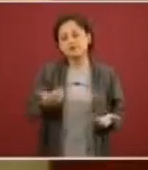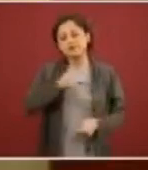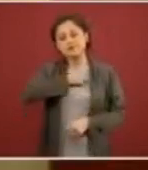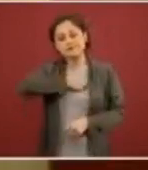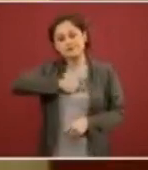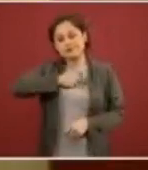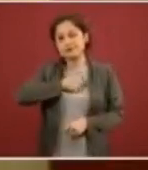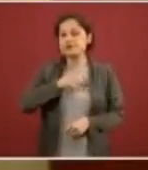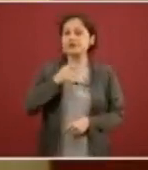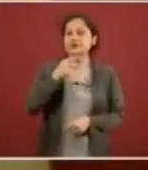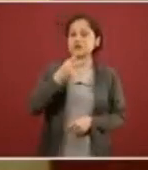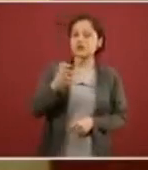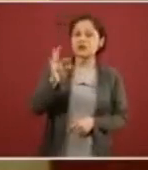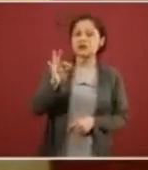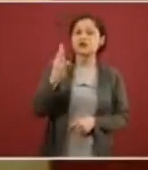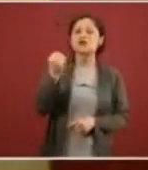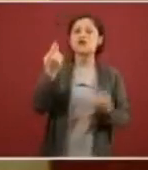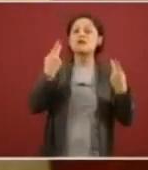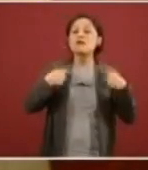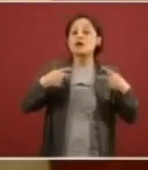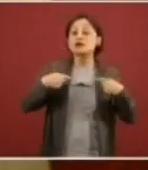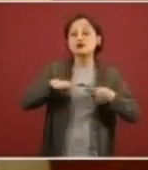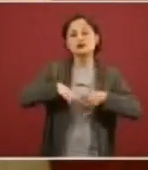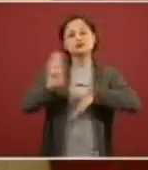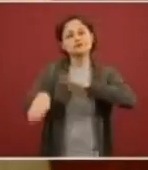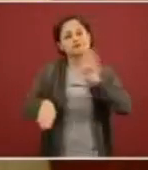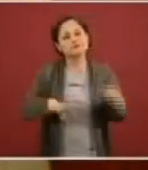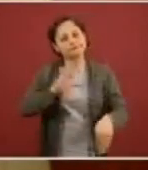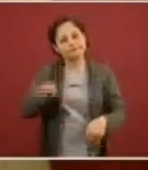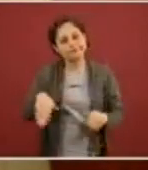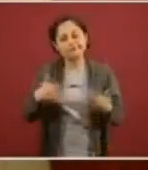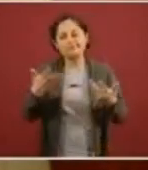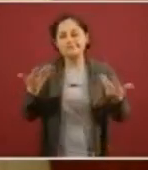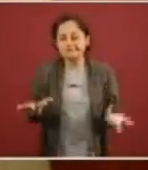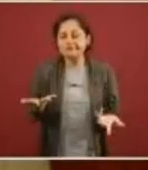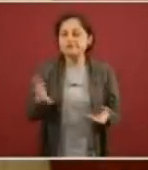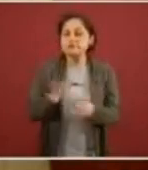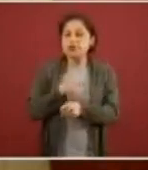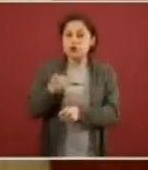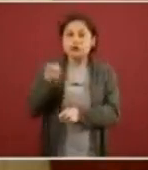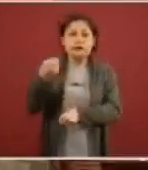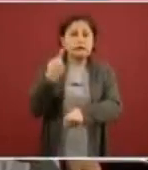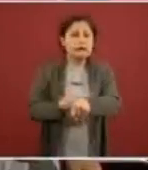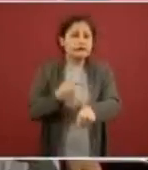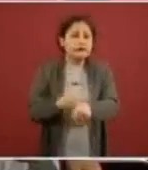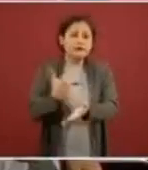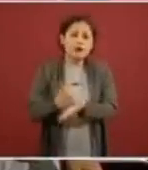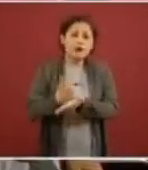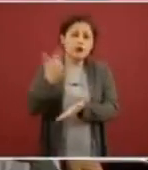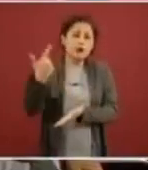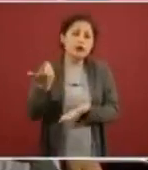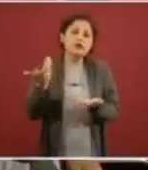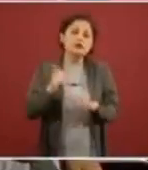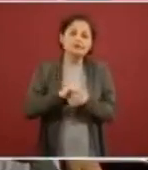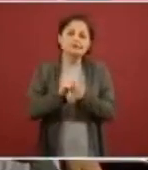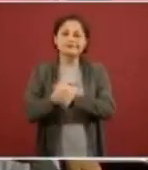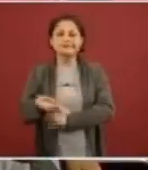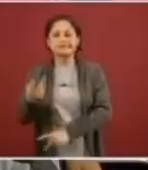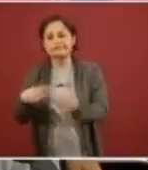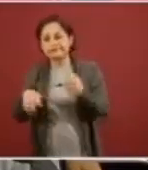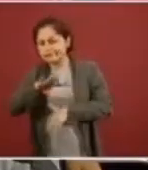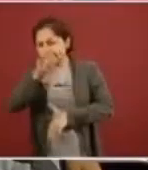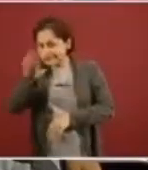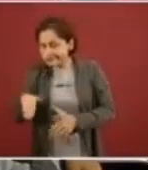personas que han perdido la vida por padecer la forma grave de COVID. Esta forma grave es